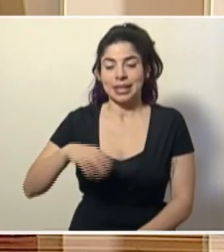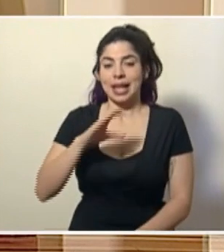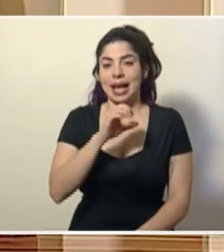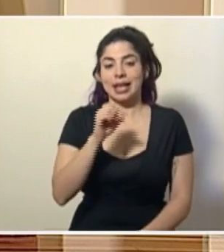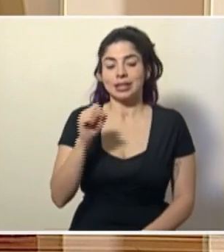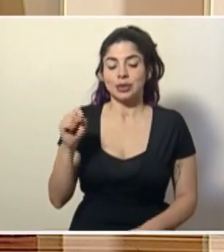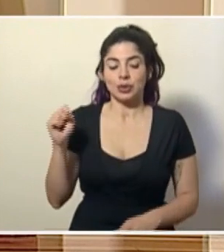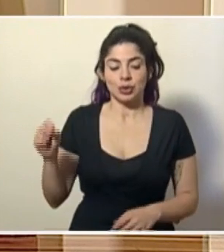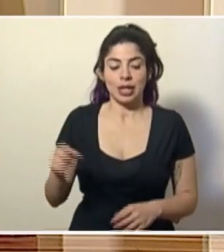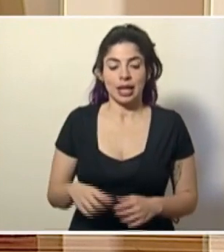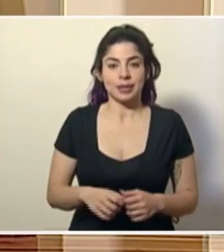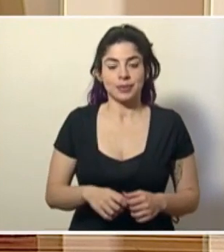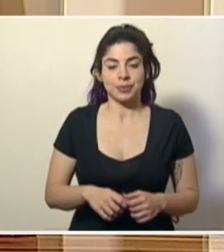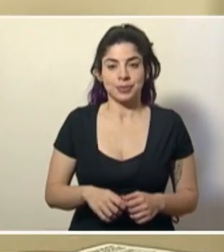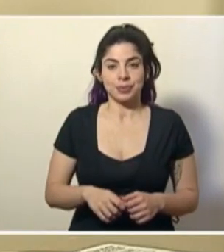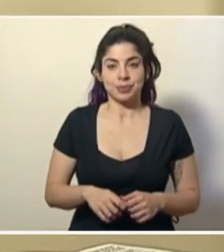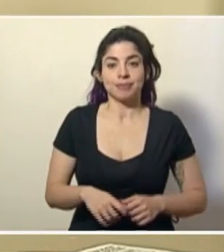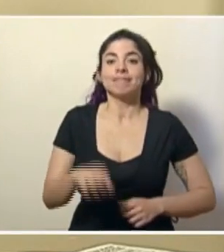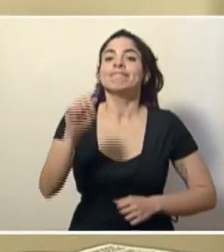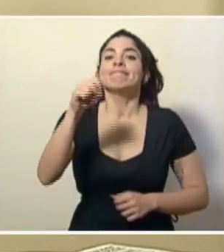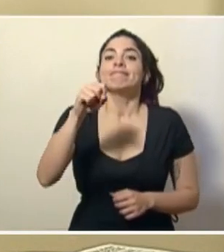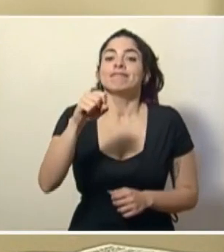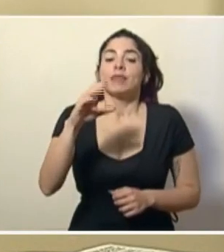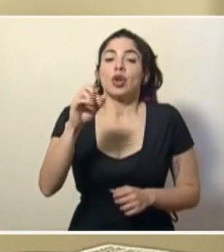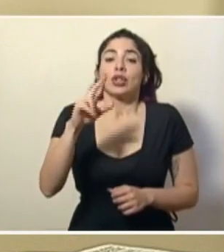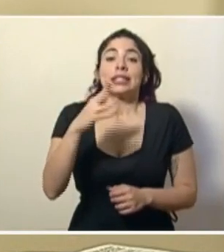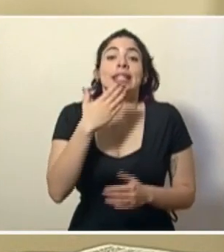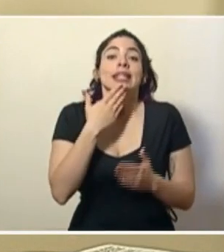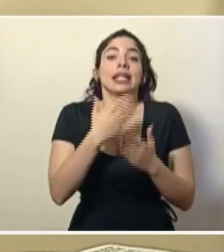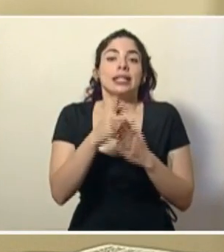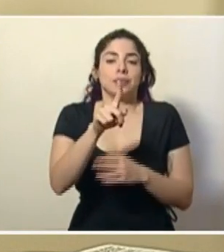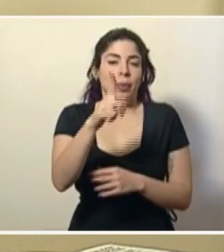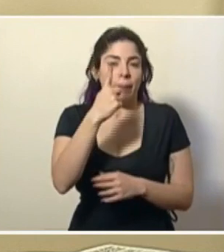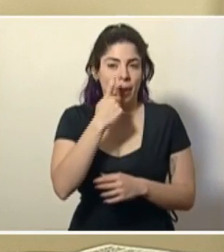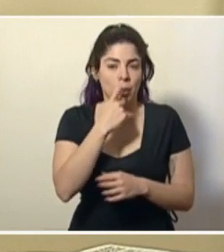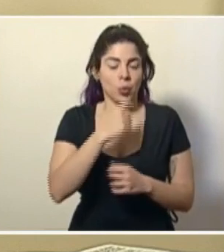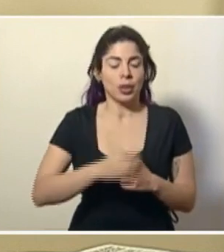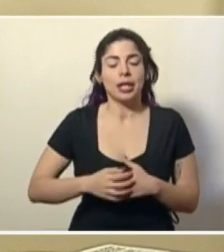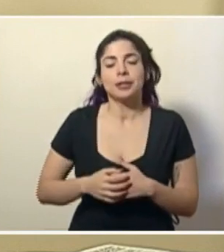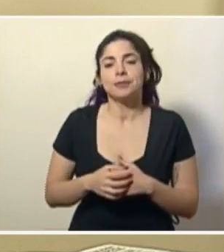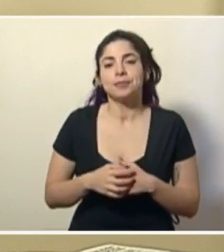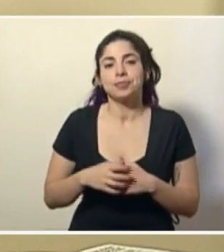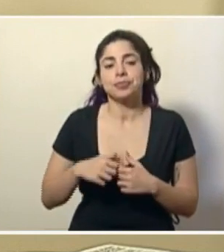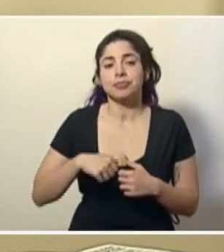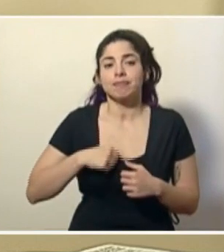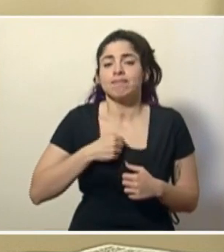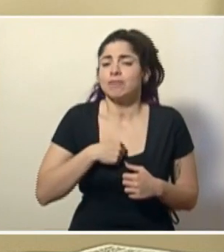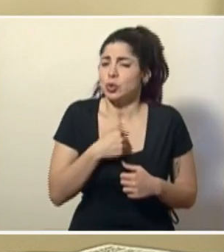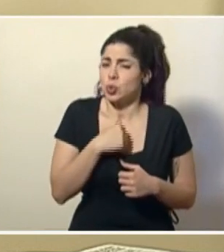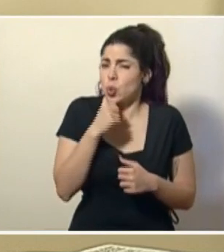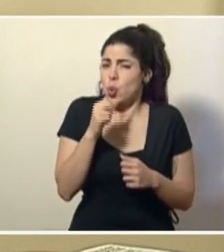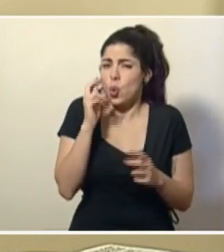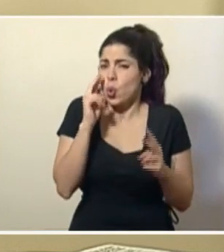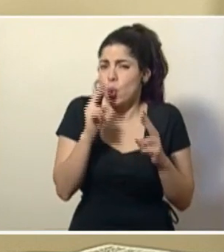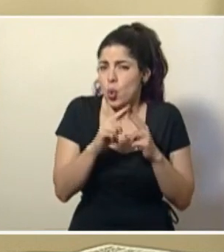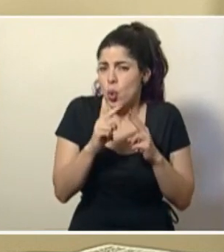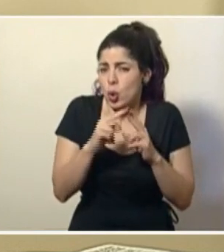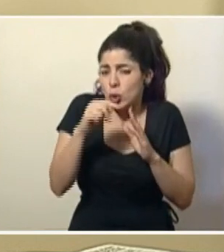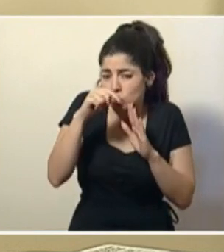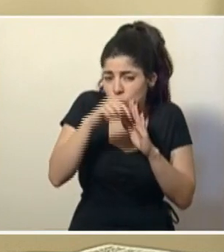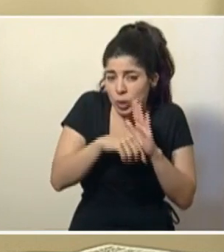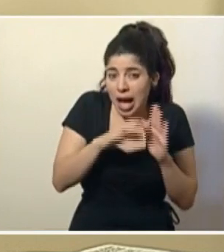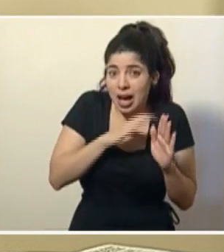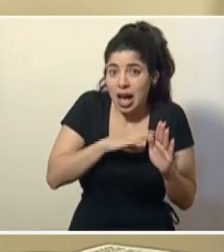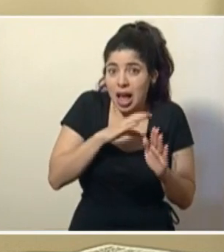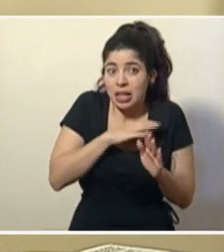de la Caja Costarricense de Seguro Social. Sí, don Oscar, muchas gracias por la pregunta. Desconozco de las particularidades